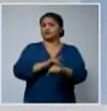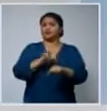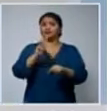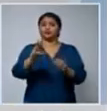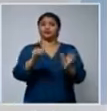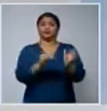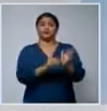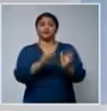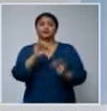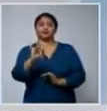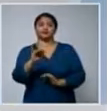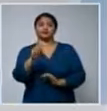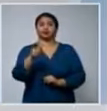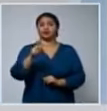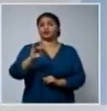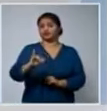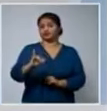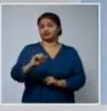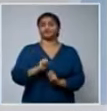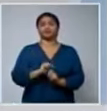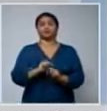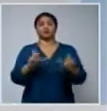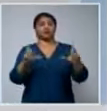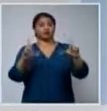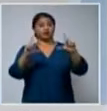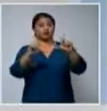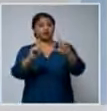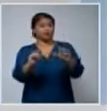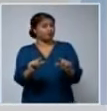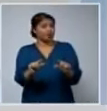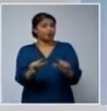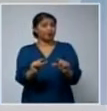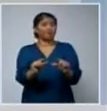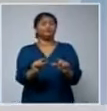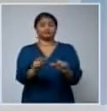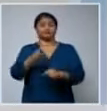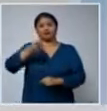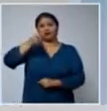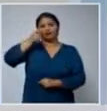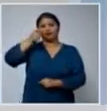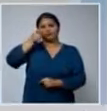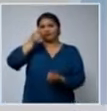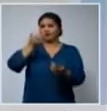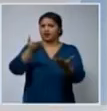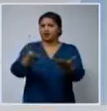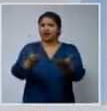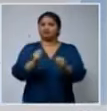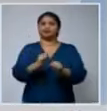3.716. Disminuyen los pacientes que están en vigilancia,